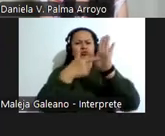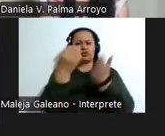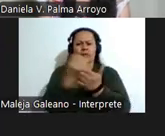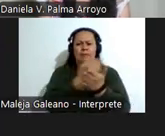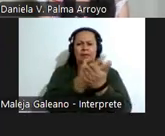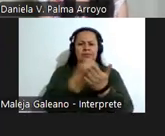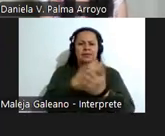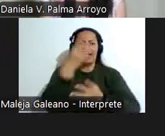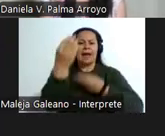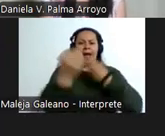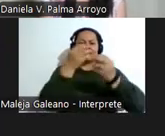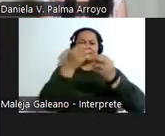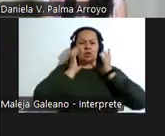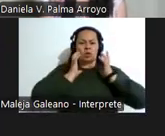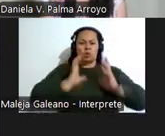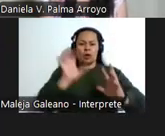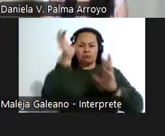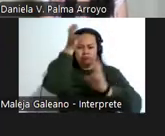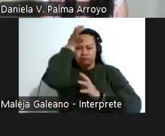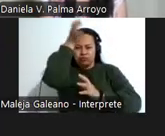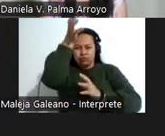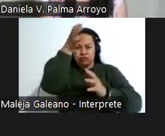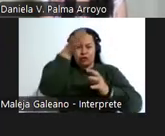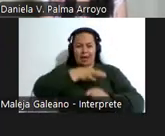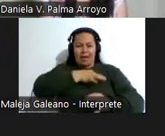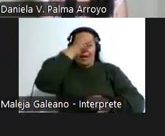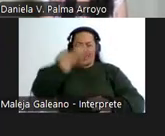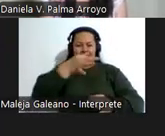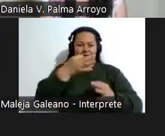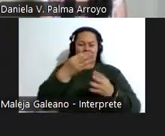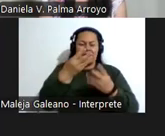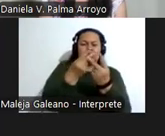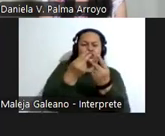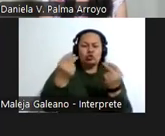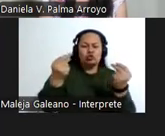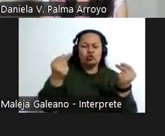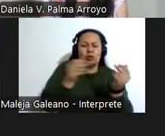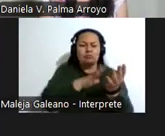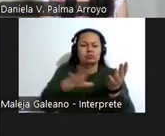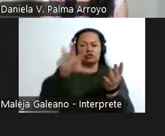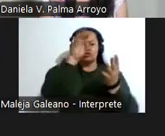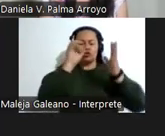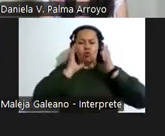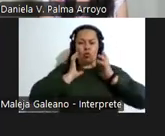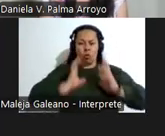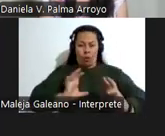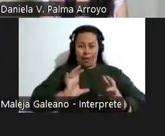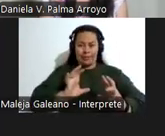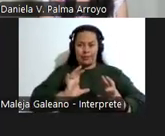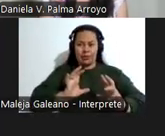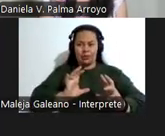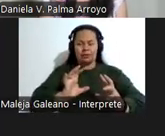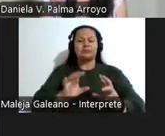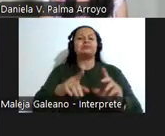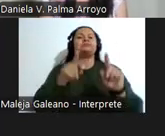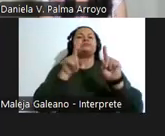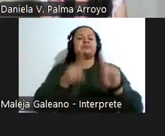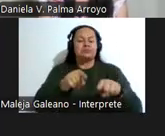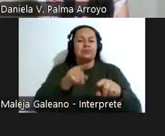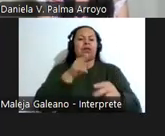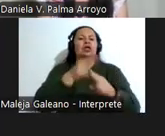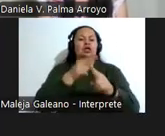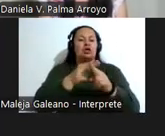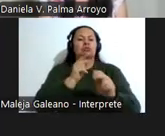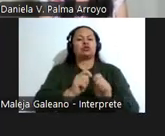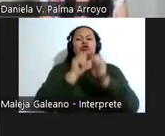hacer cuerpo el conocimiento, éticas, fragilidad y cartografías corporales. Ese es el nombre sentido